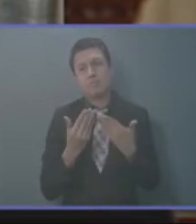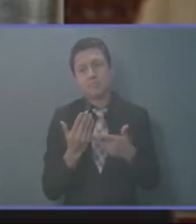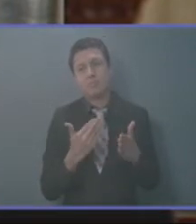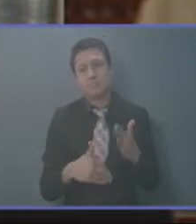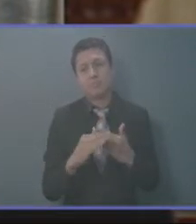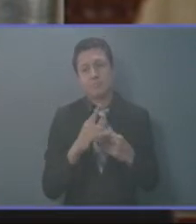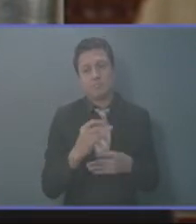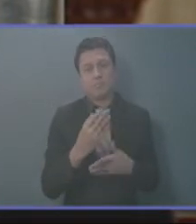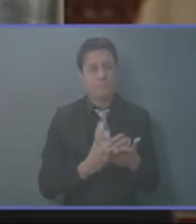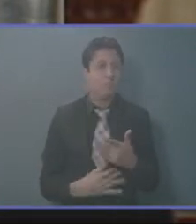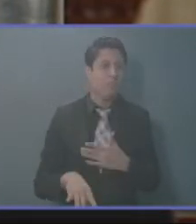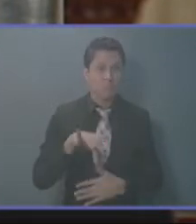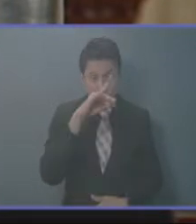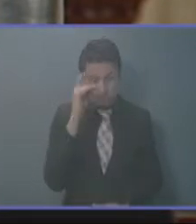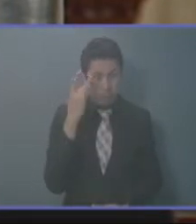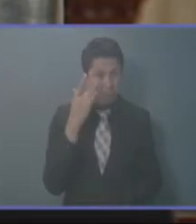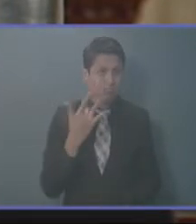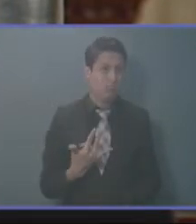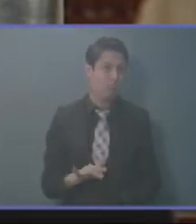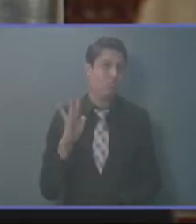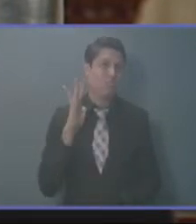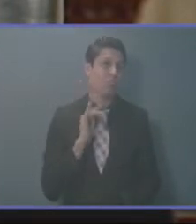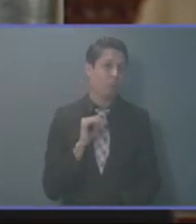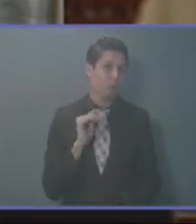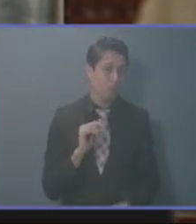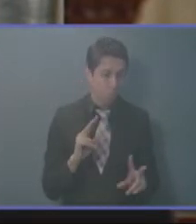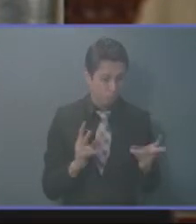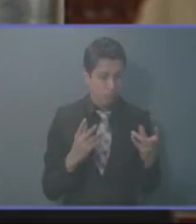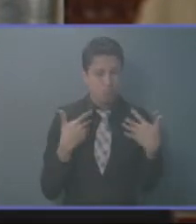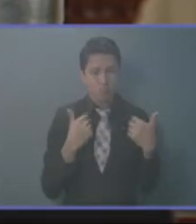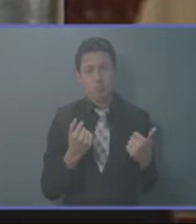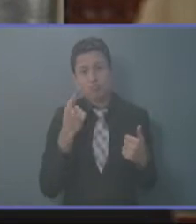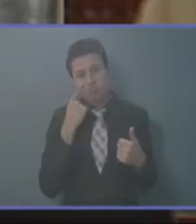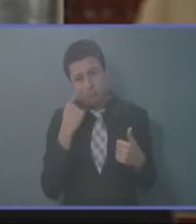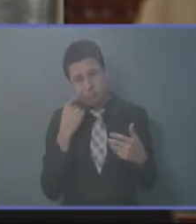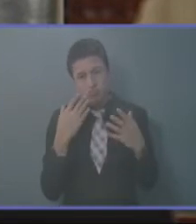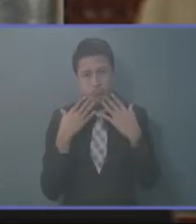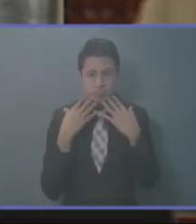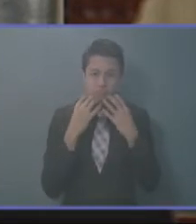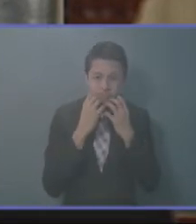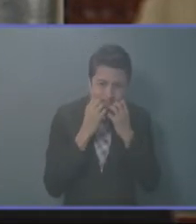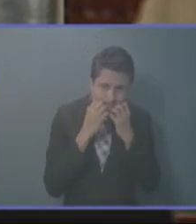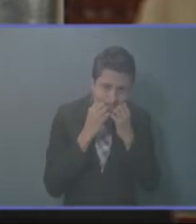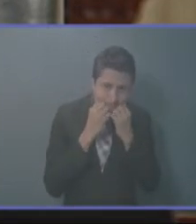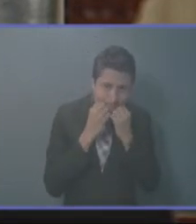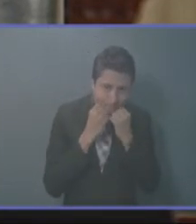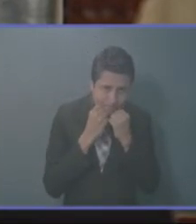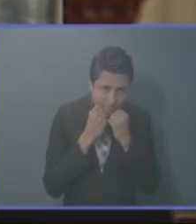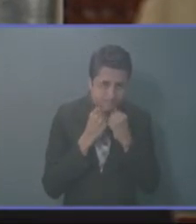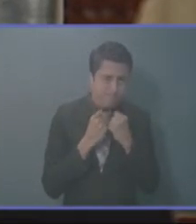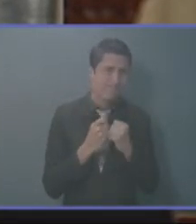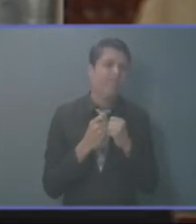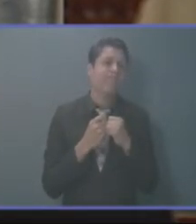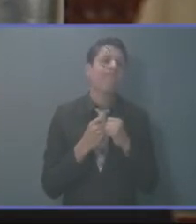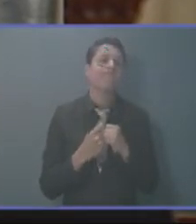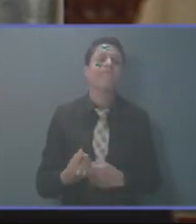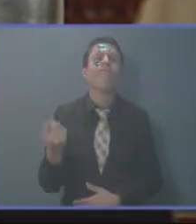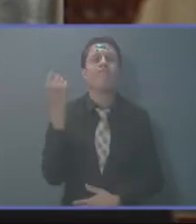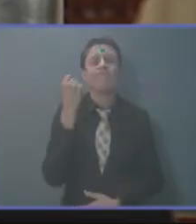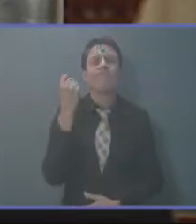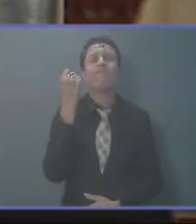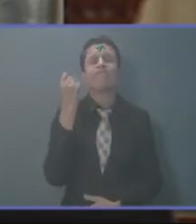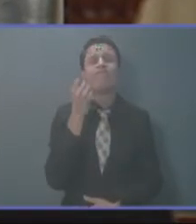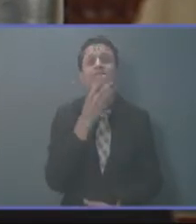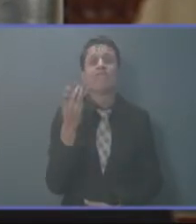desequilibre el presupuesto, para evitar que se desatienda la salud de la población en general, así como otros gastos públicos de vital importancia. Por todo